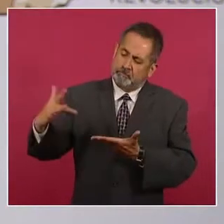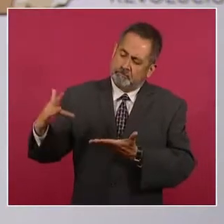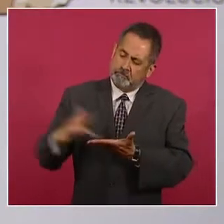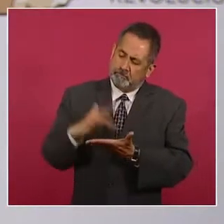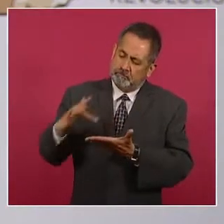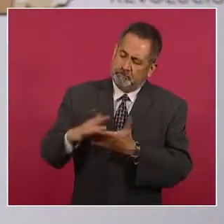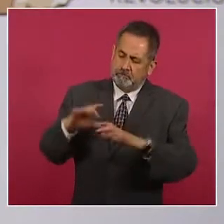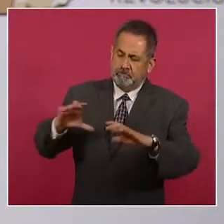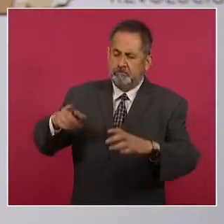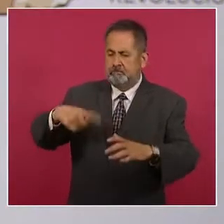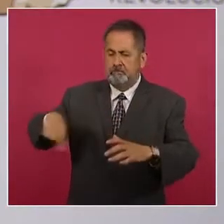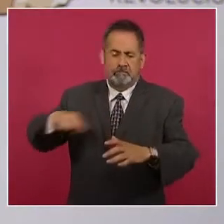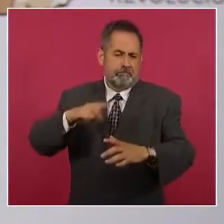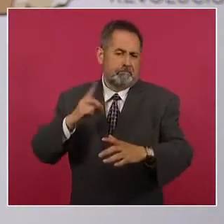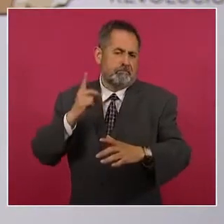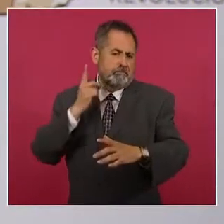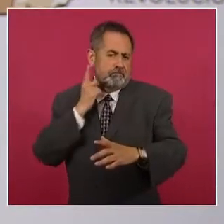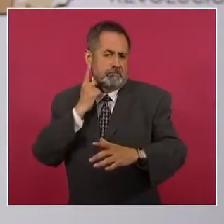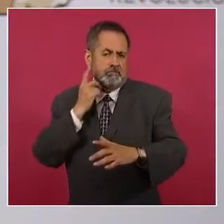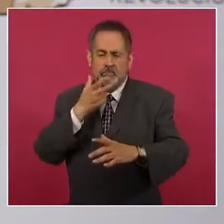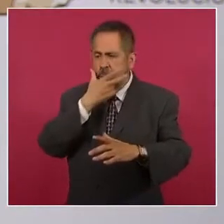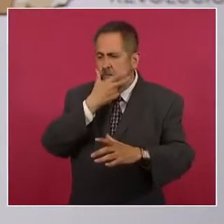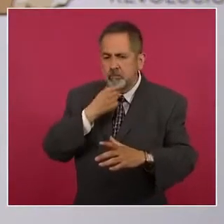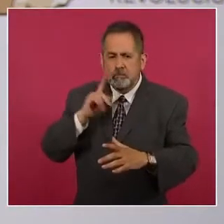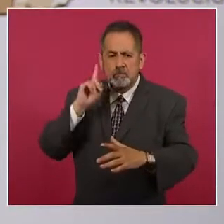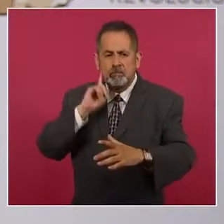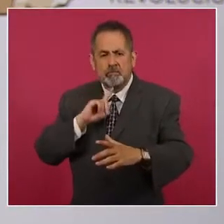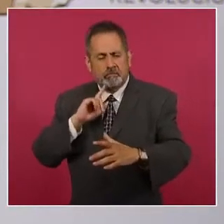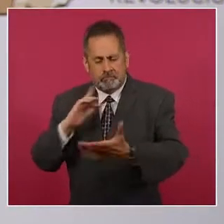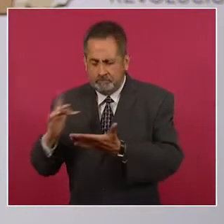de los legisladores, mujeres y hombres.